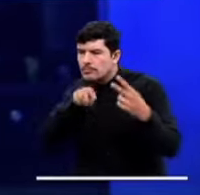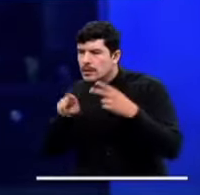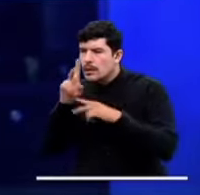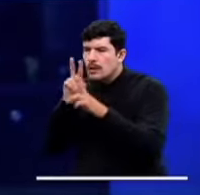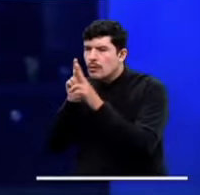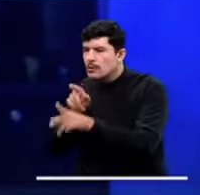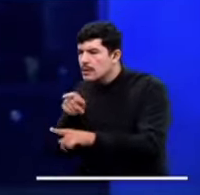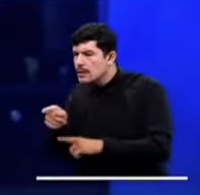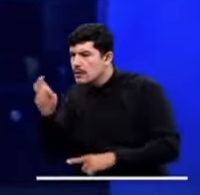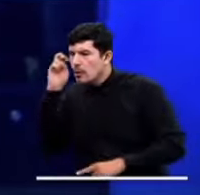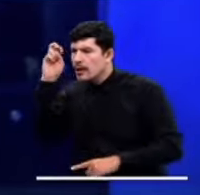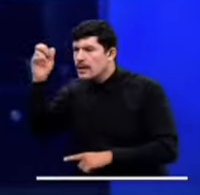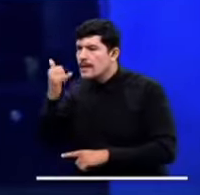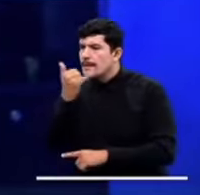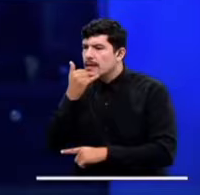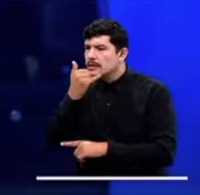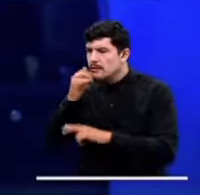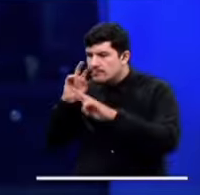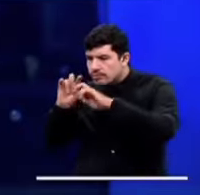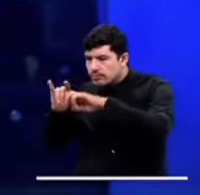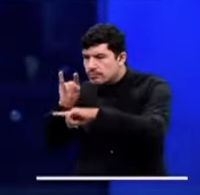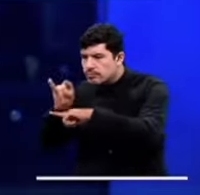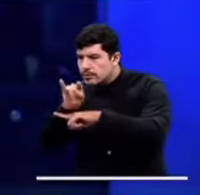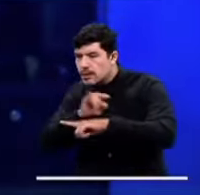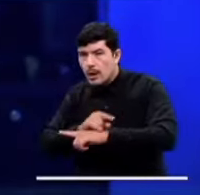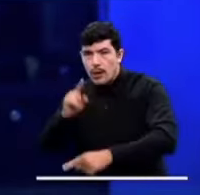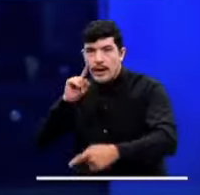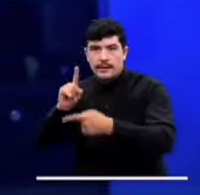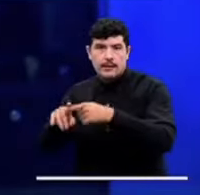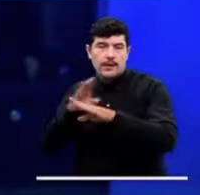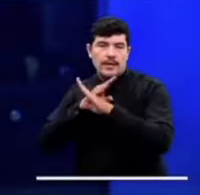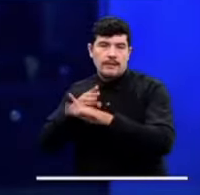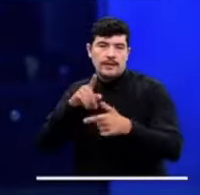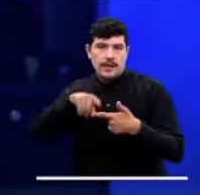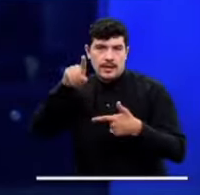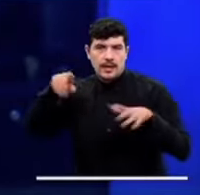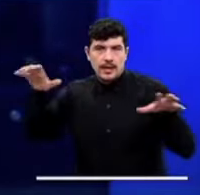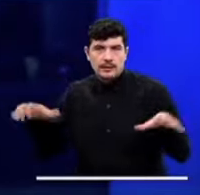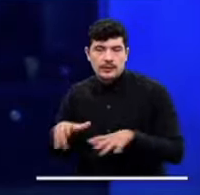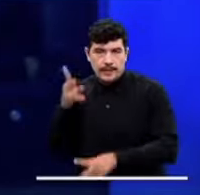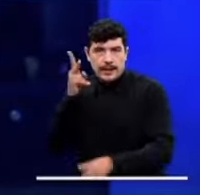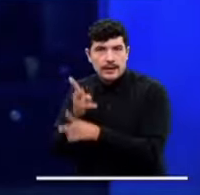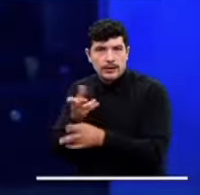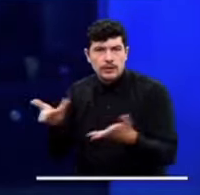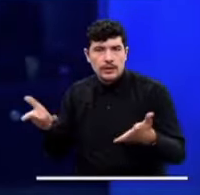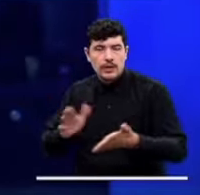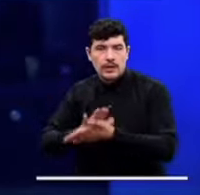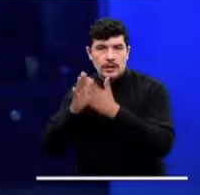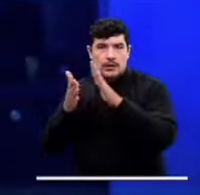de la ciudad. Con estos controles se reduce el índice de delitos en la Comuna 4 de Bucaramanga.